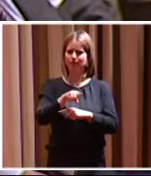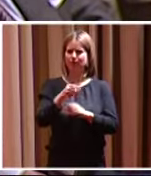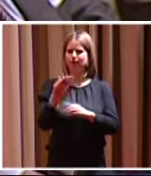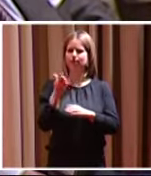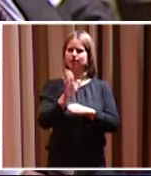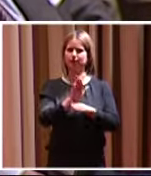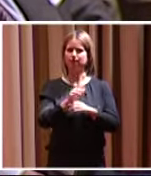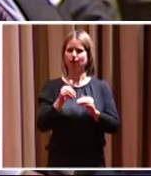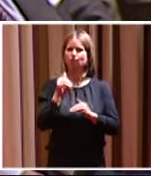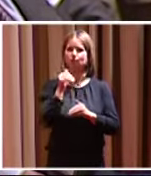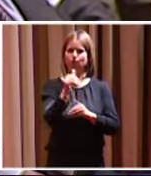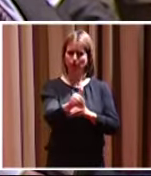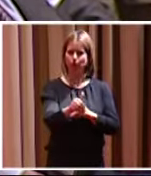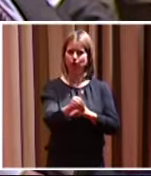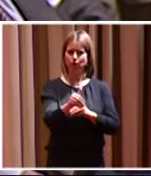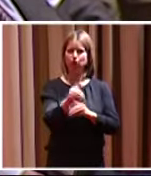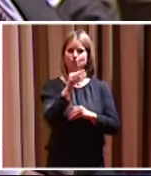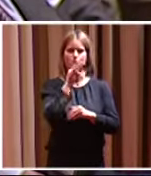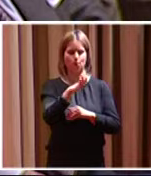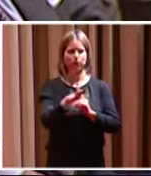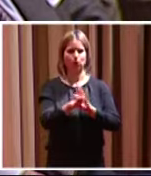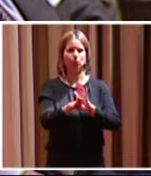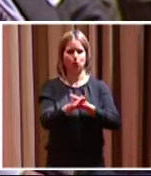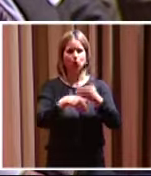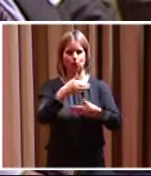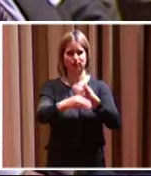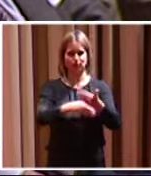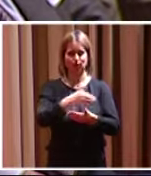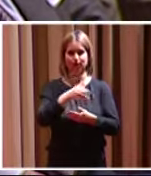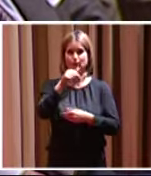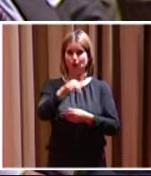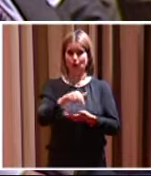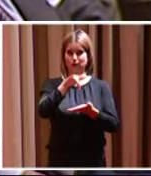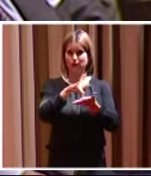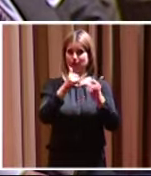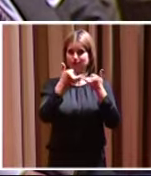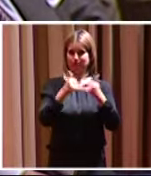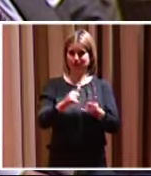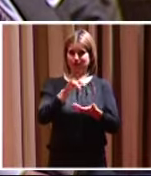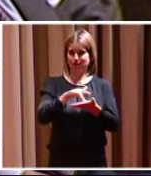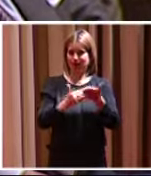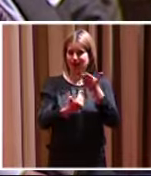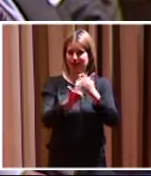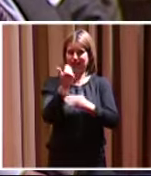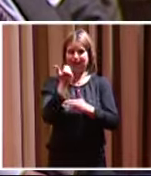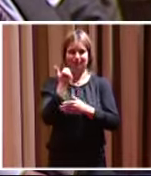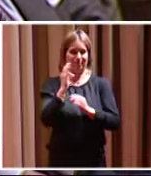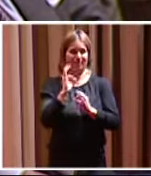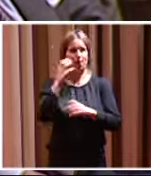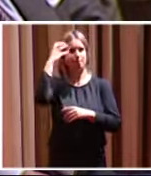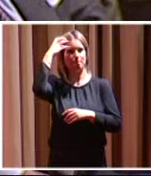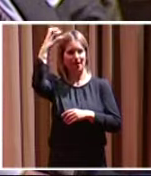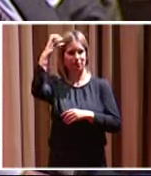futuro prometedor que nos aguarda. Hoy, que celebramos nuestro día, el día de nuestro